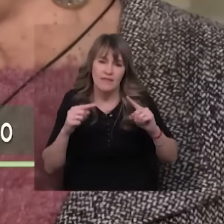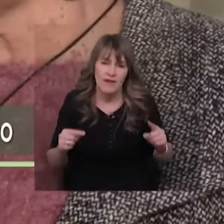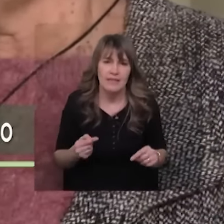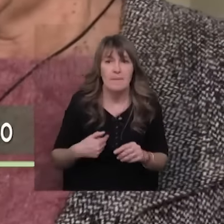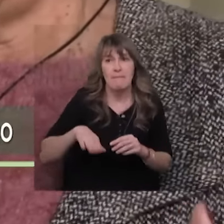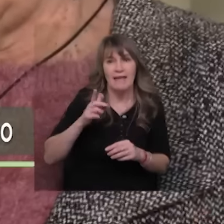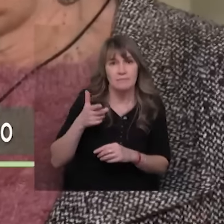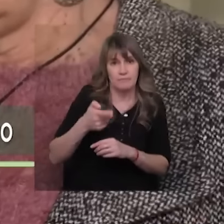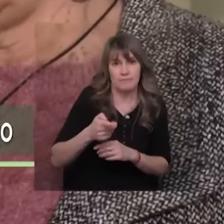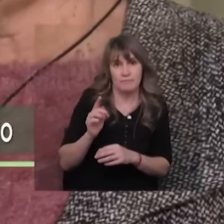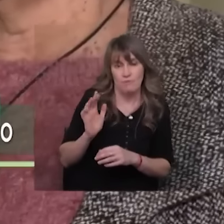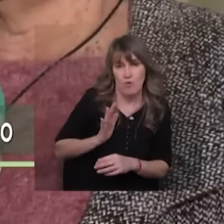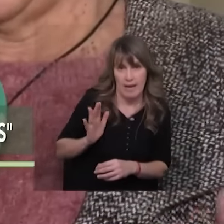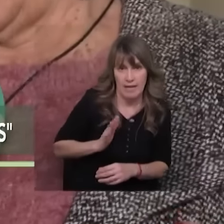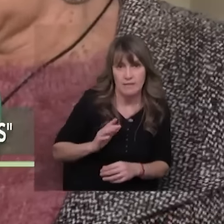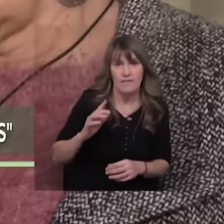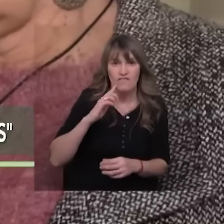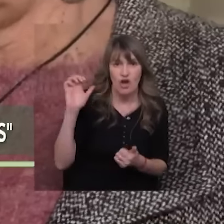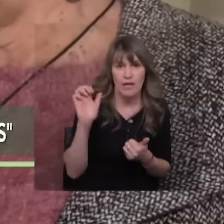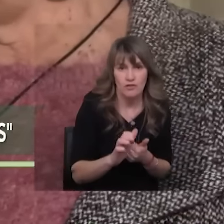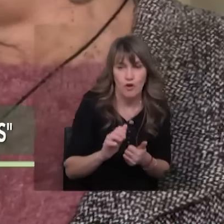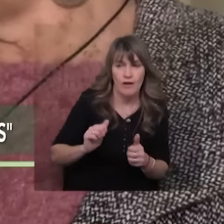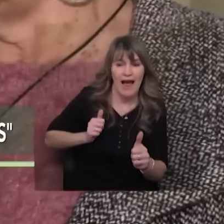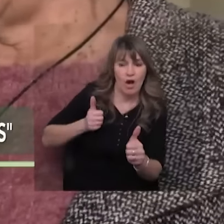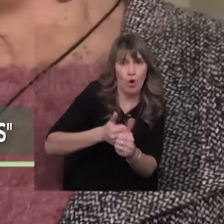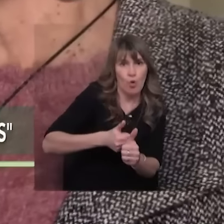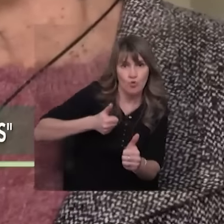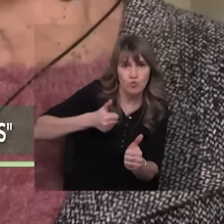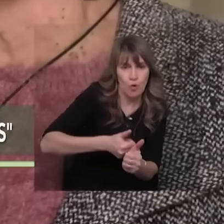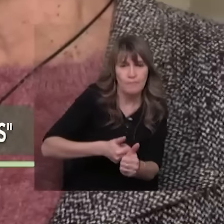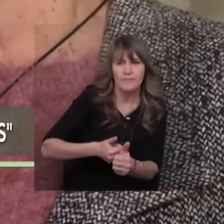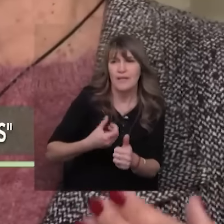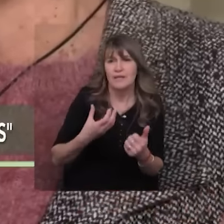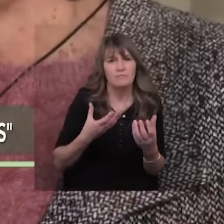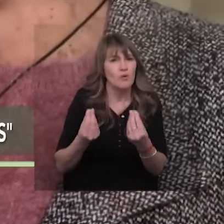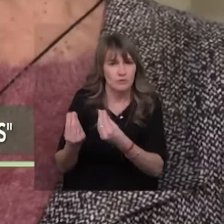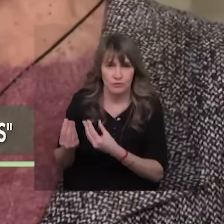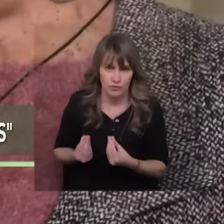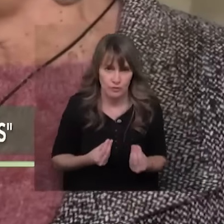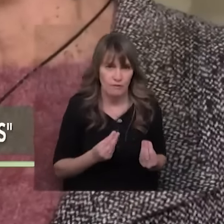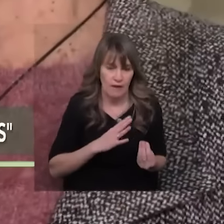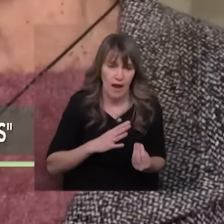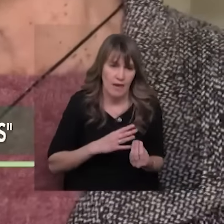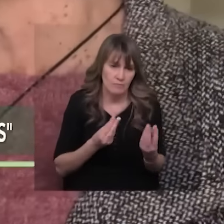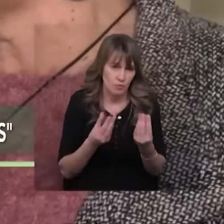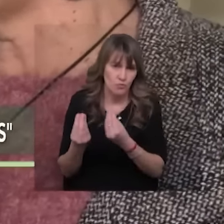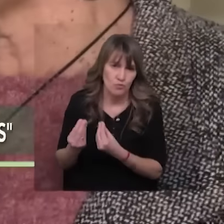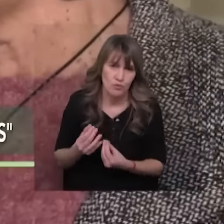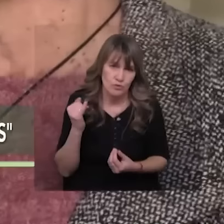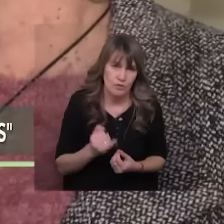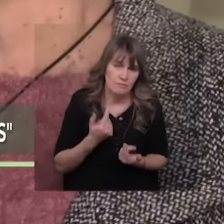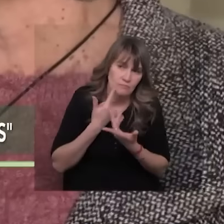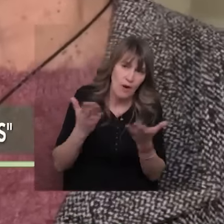feminicidios violaciones acosos que sean cada vez más se han presentado y salen la le